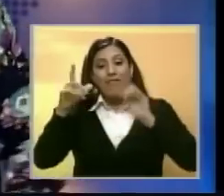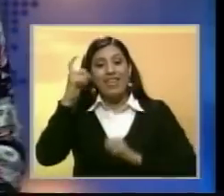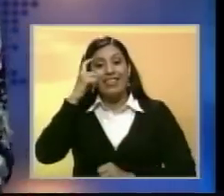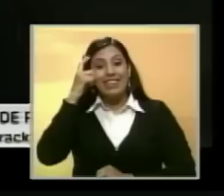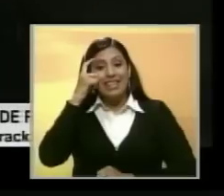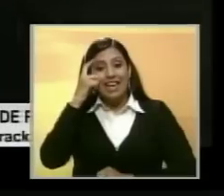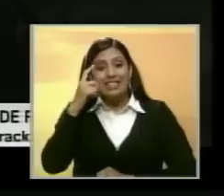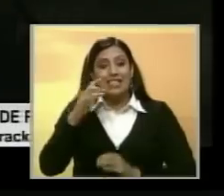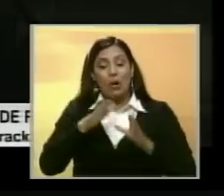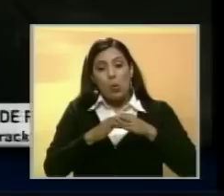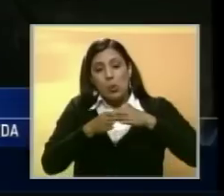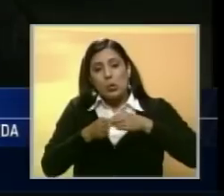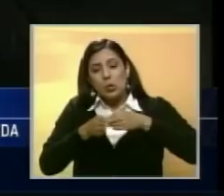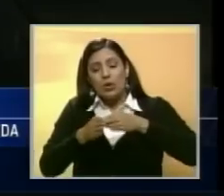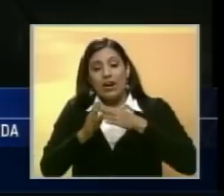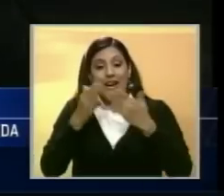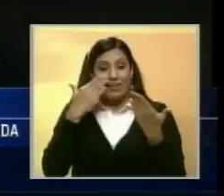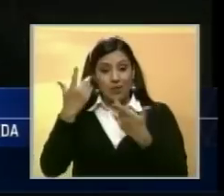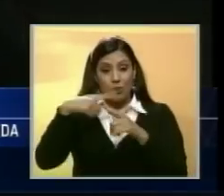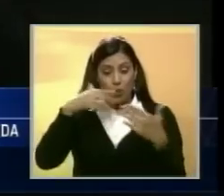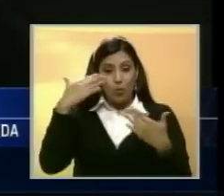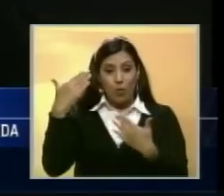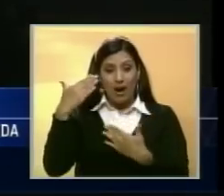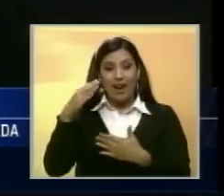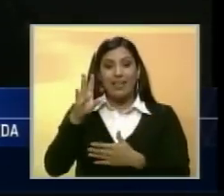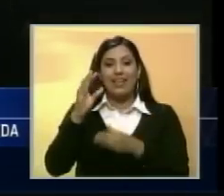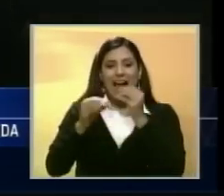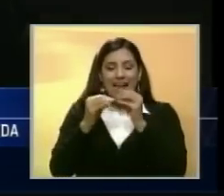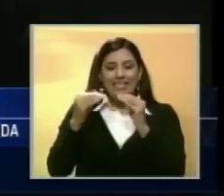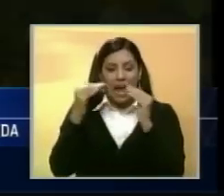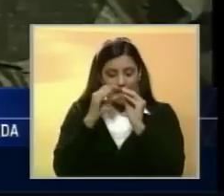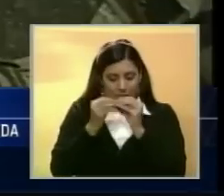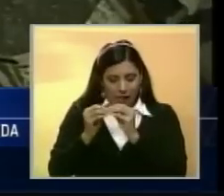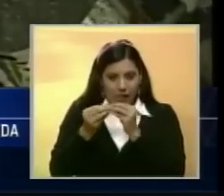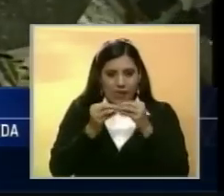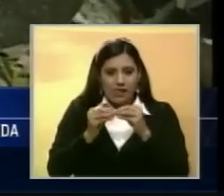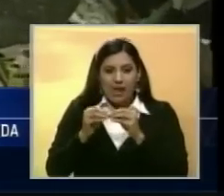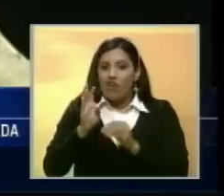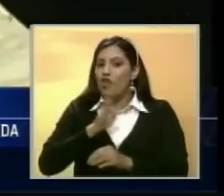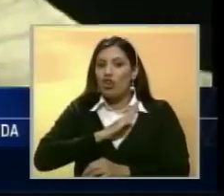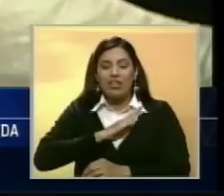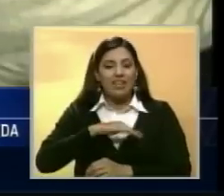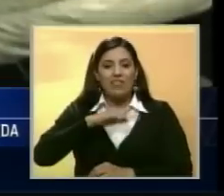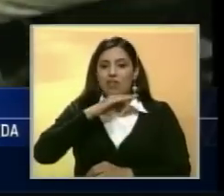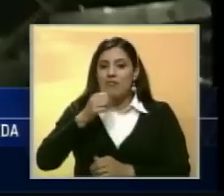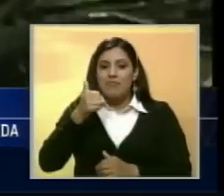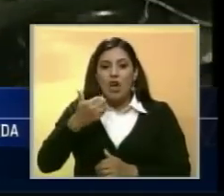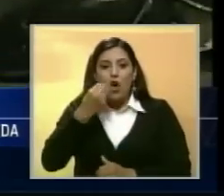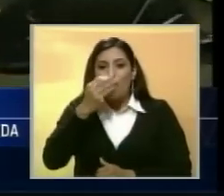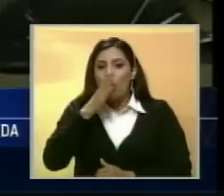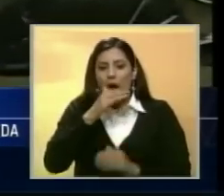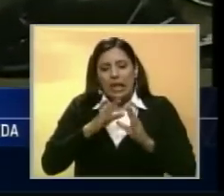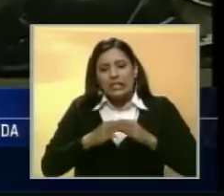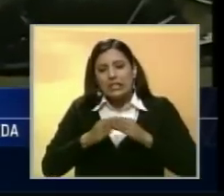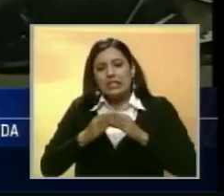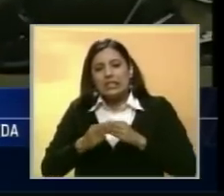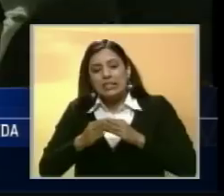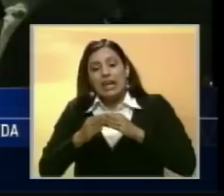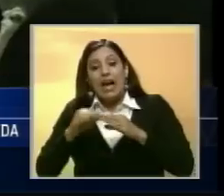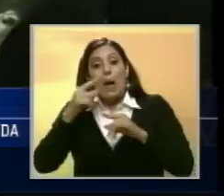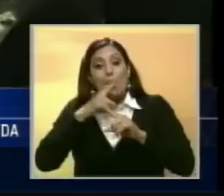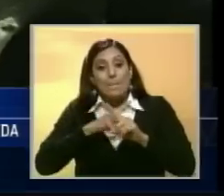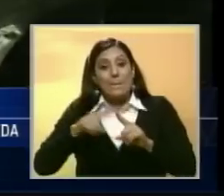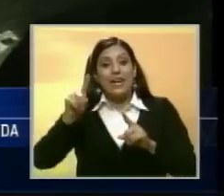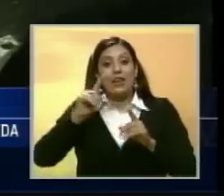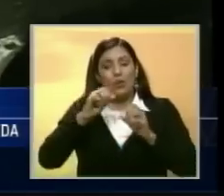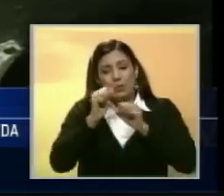balsa. La embarcación en la que se trasladaban fue elaborada en casa y no contaba con provisiones suficientes para la travesía. Asimismo,